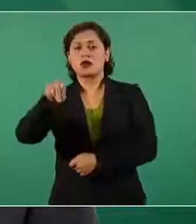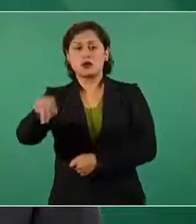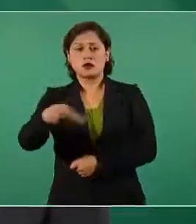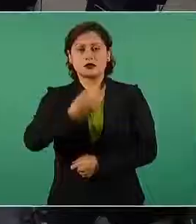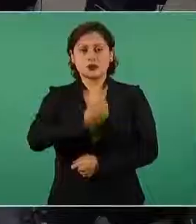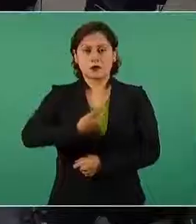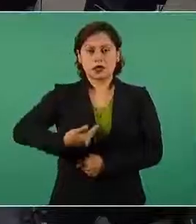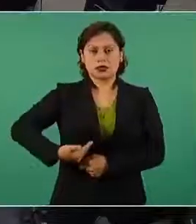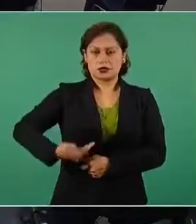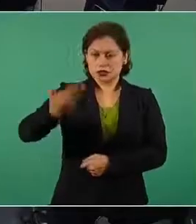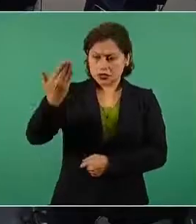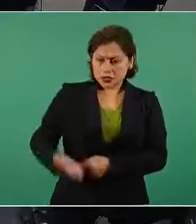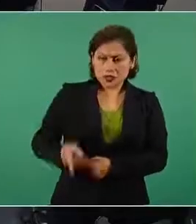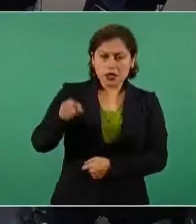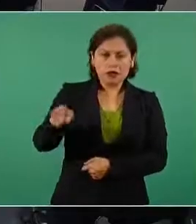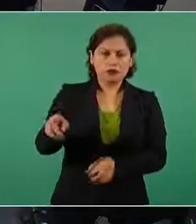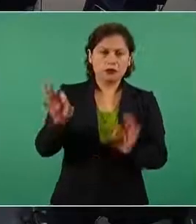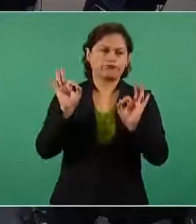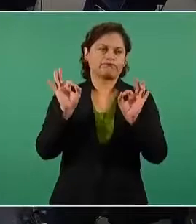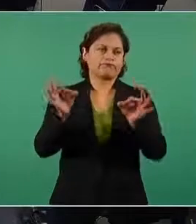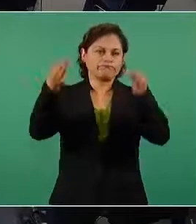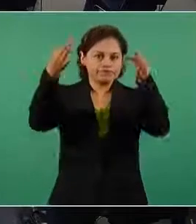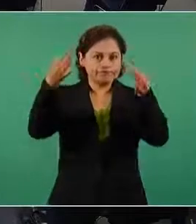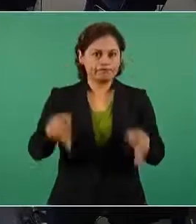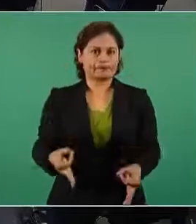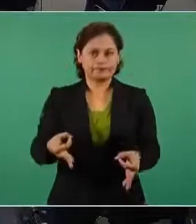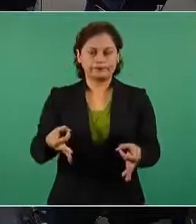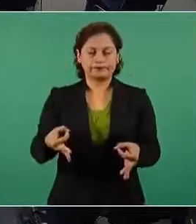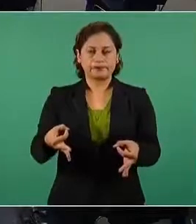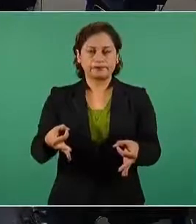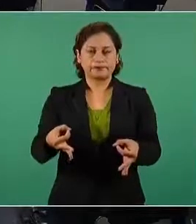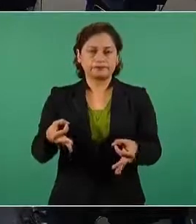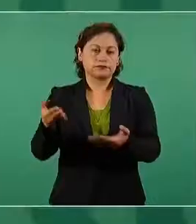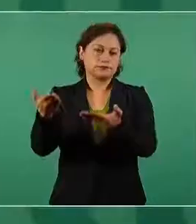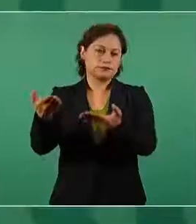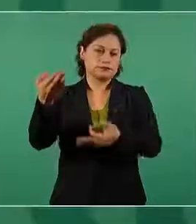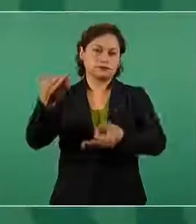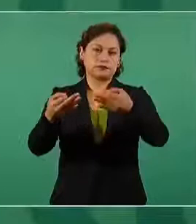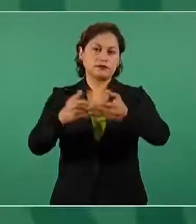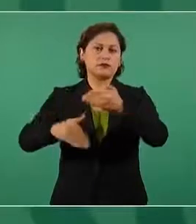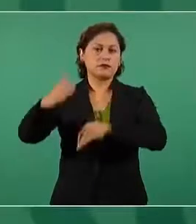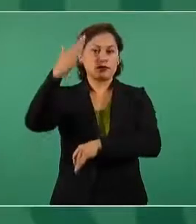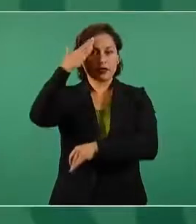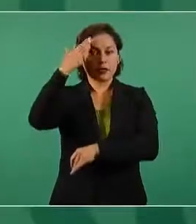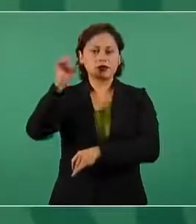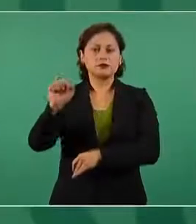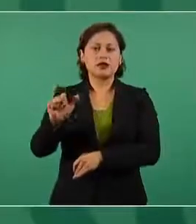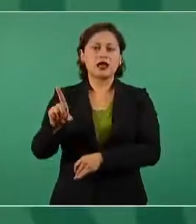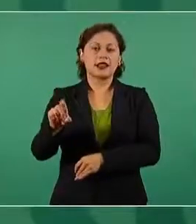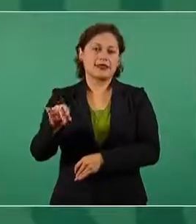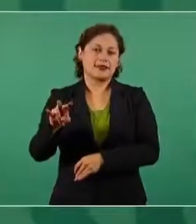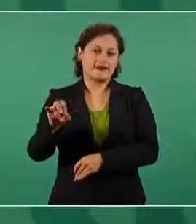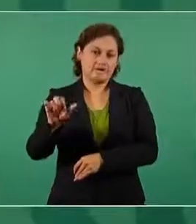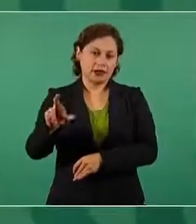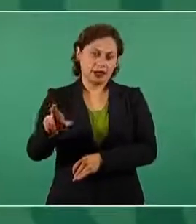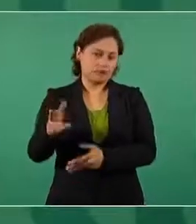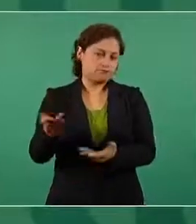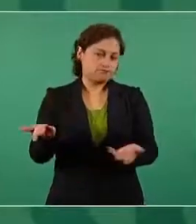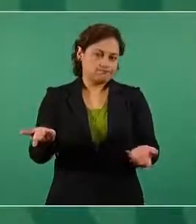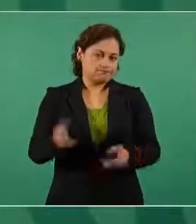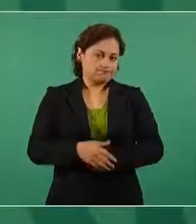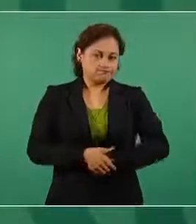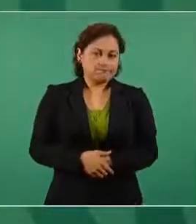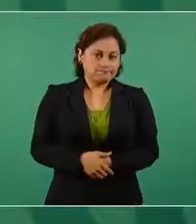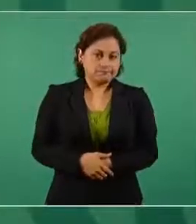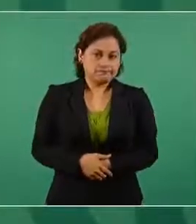una persona íntegra como el ministro Saldívar. Entonces,